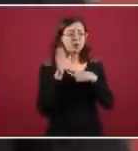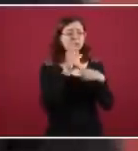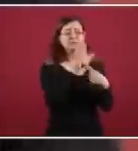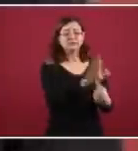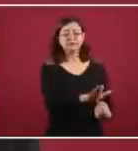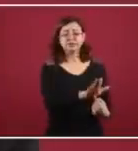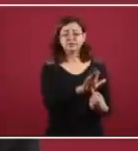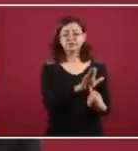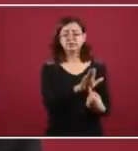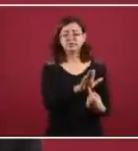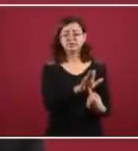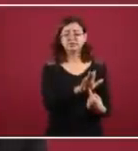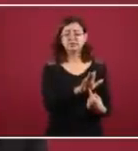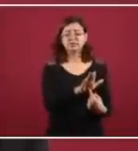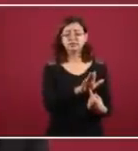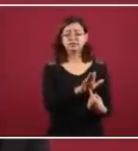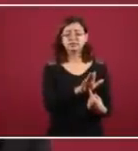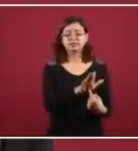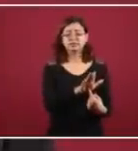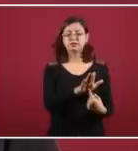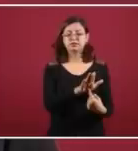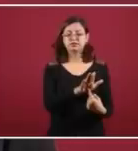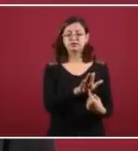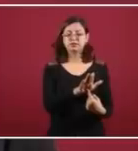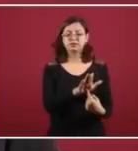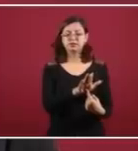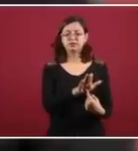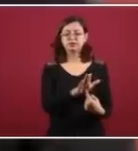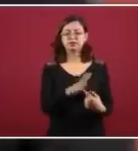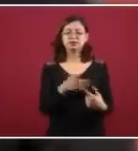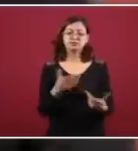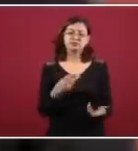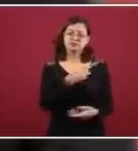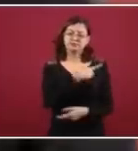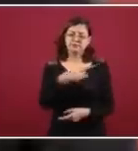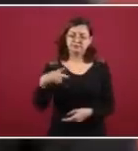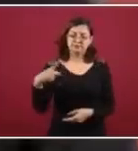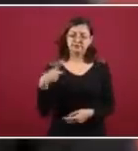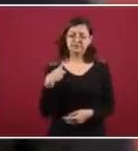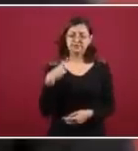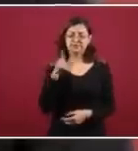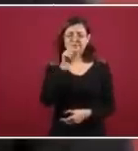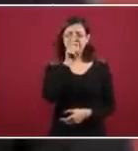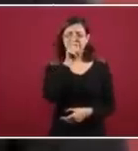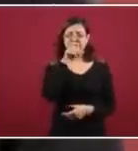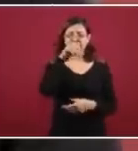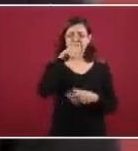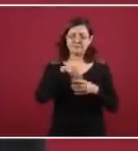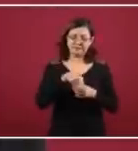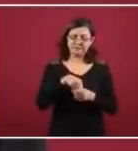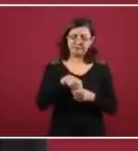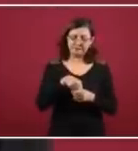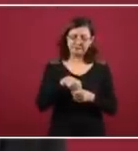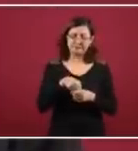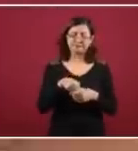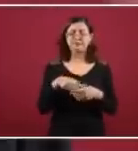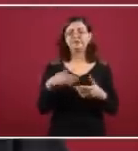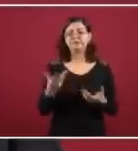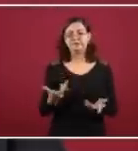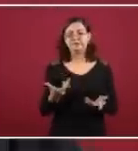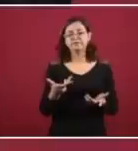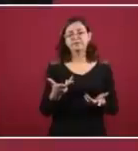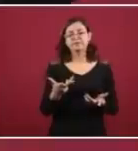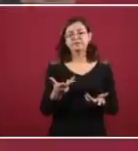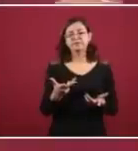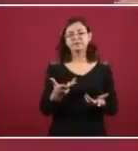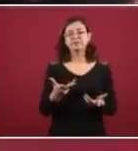que sea en la intimidad, y si pueden evitar que